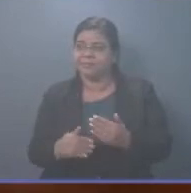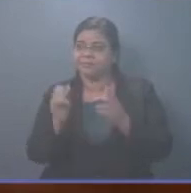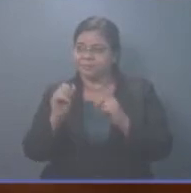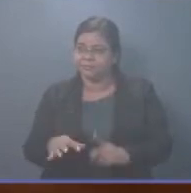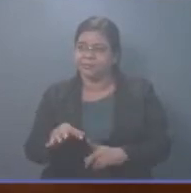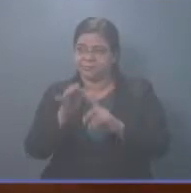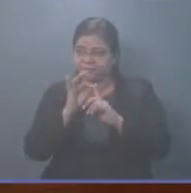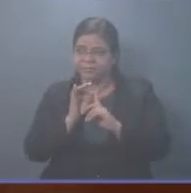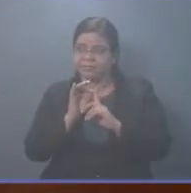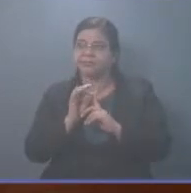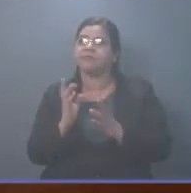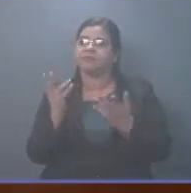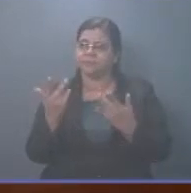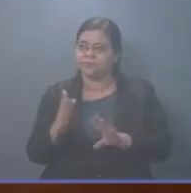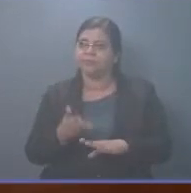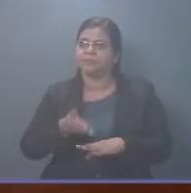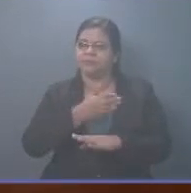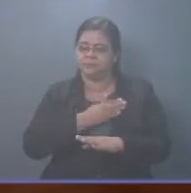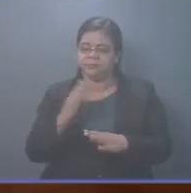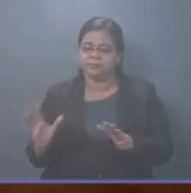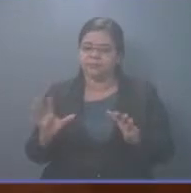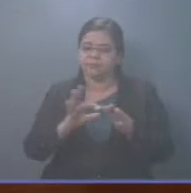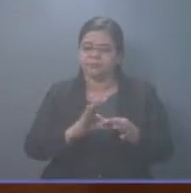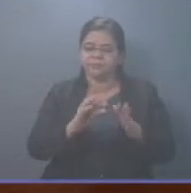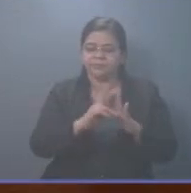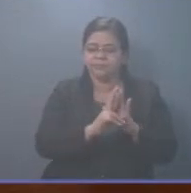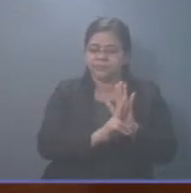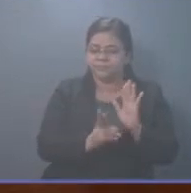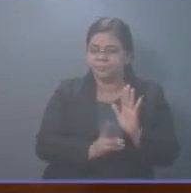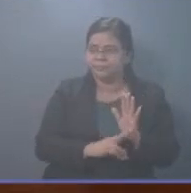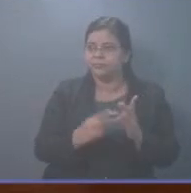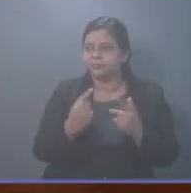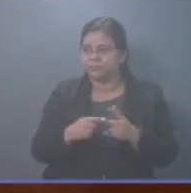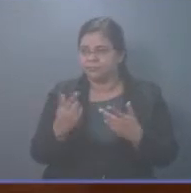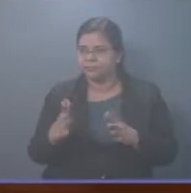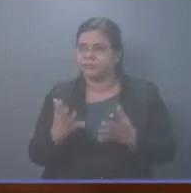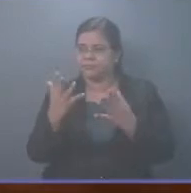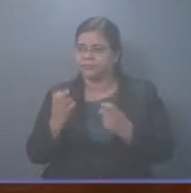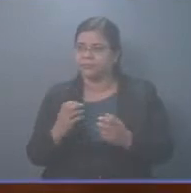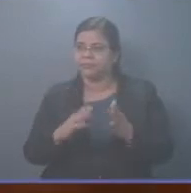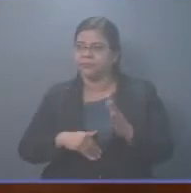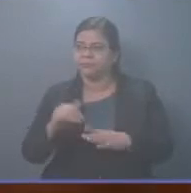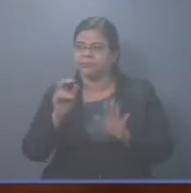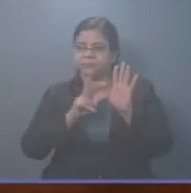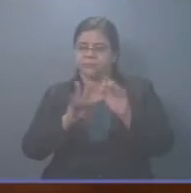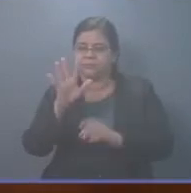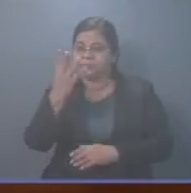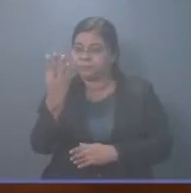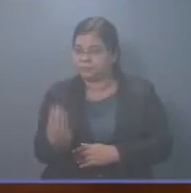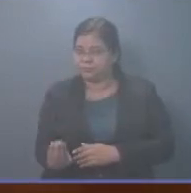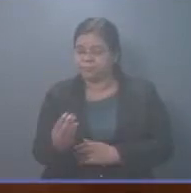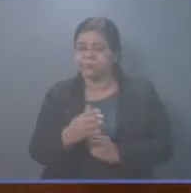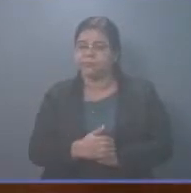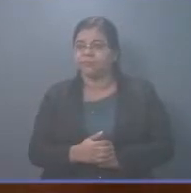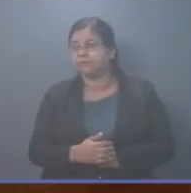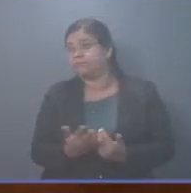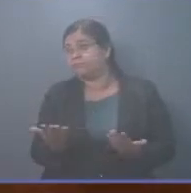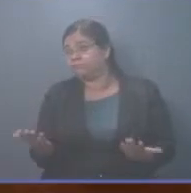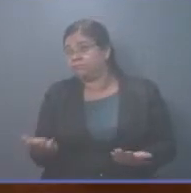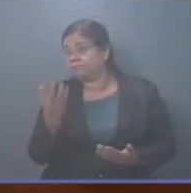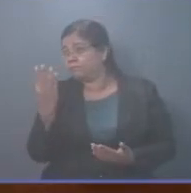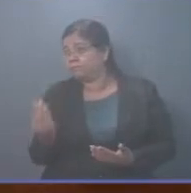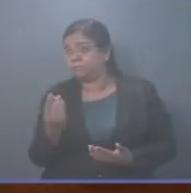elegirlos se remitió al reglamento, el cual el presidente tiene un plazo de hasta 180 días para poder dictarlo. Entonces las fechas